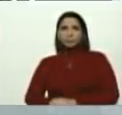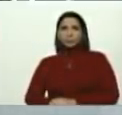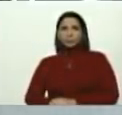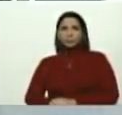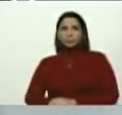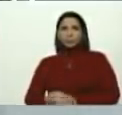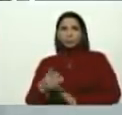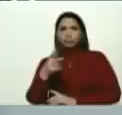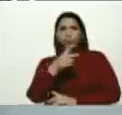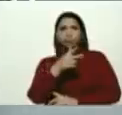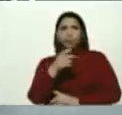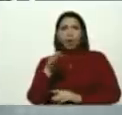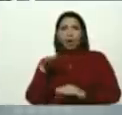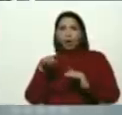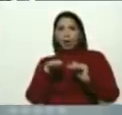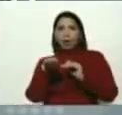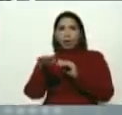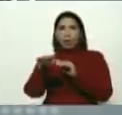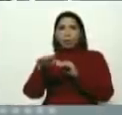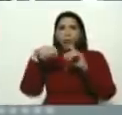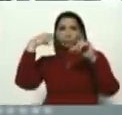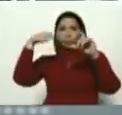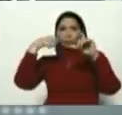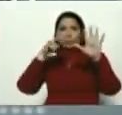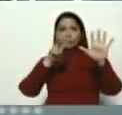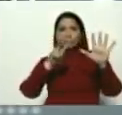Autocines, donde hay autocines.